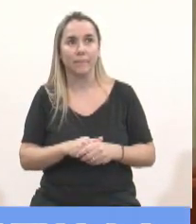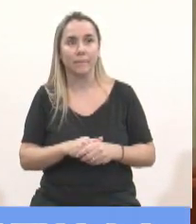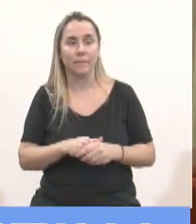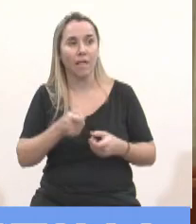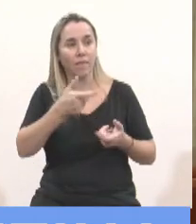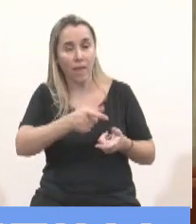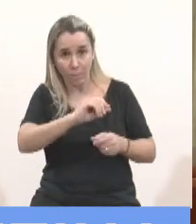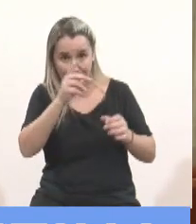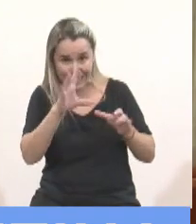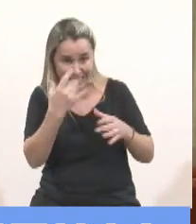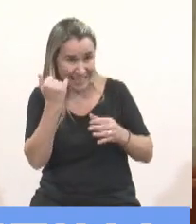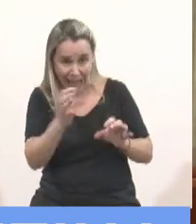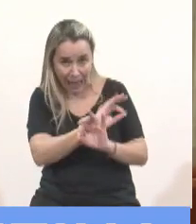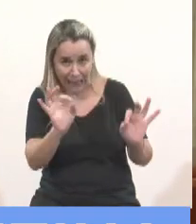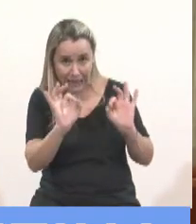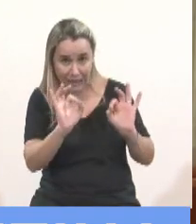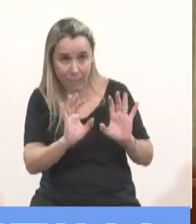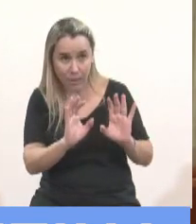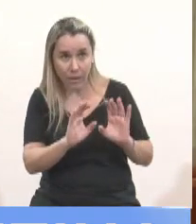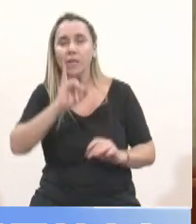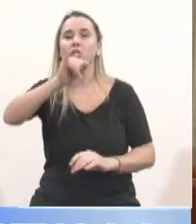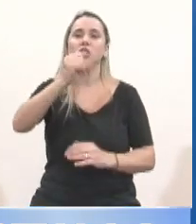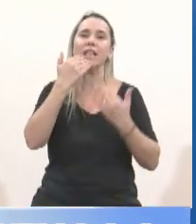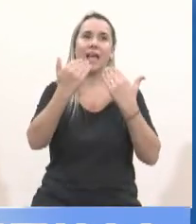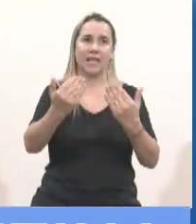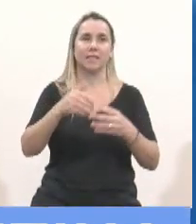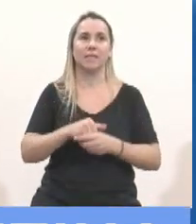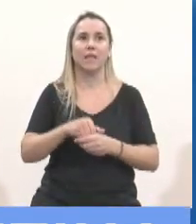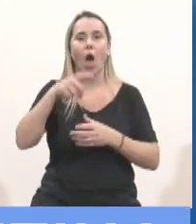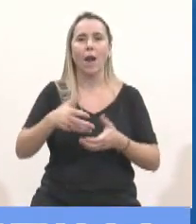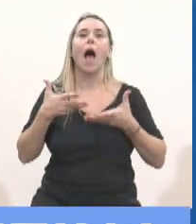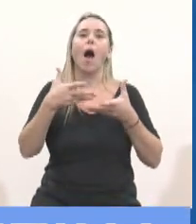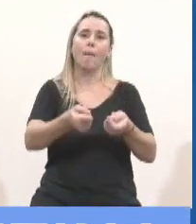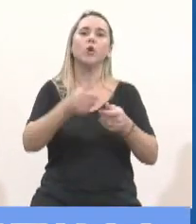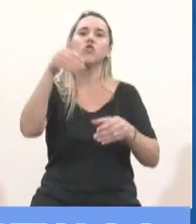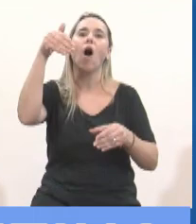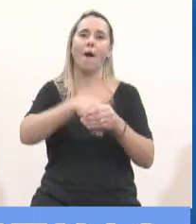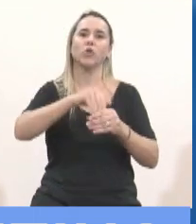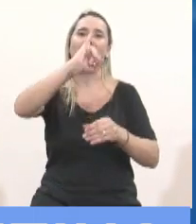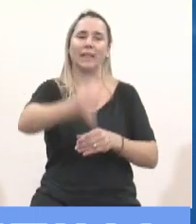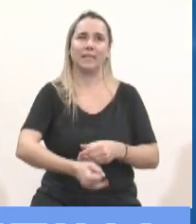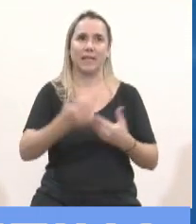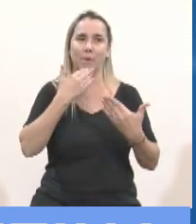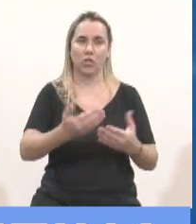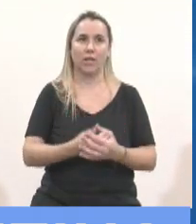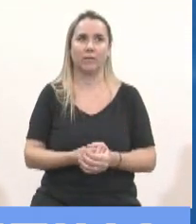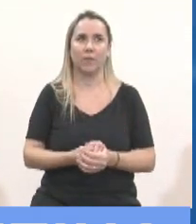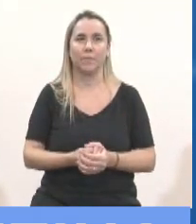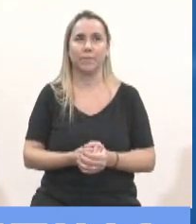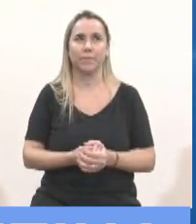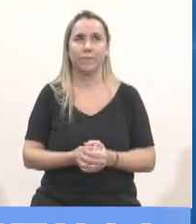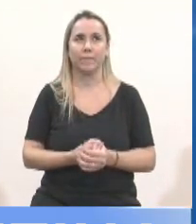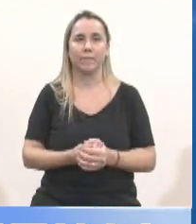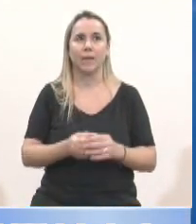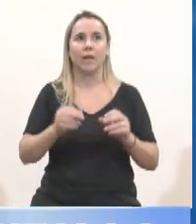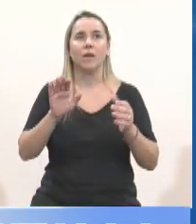Dale audio. ¿Terminó su intervención? Sí, gracias, presidenta. Vamos a acompañar afirmativamente el proyecto. Bien, gracias. Y le pido por favor que